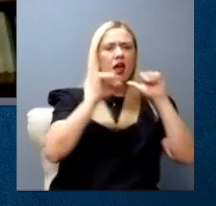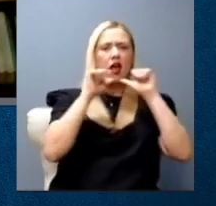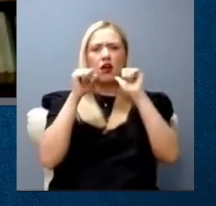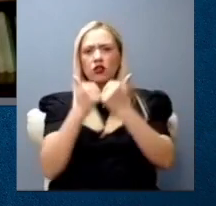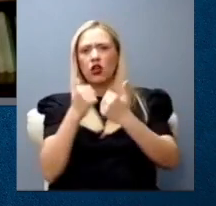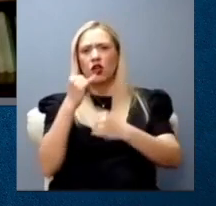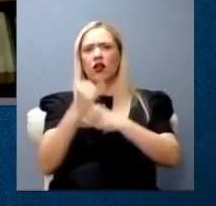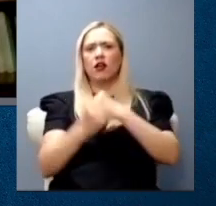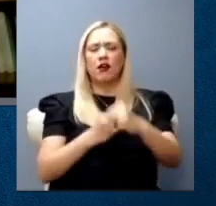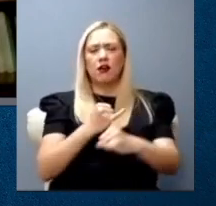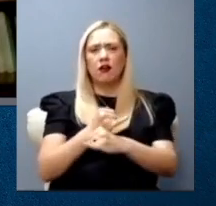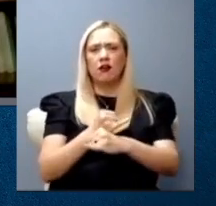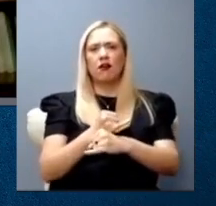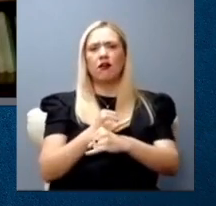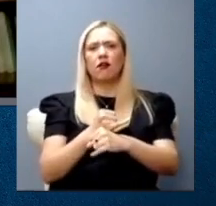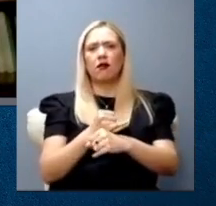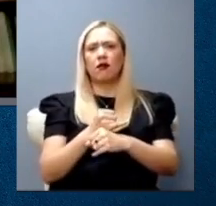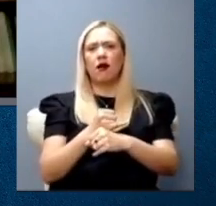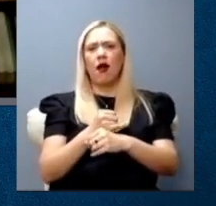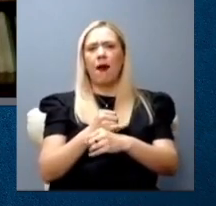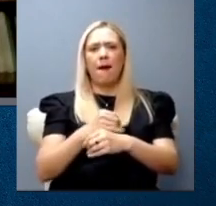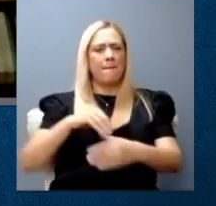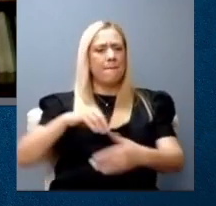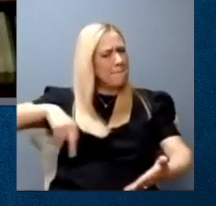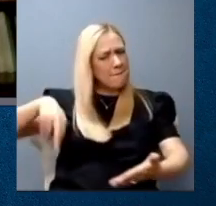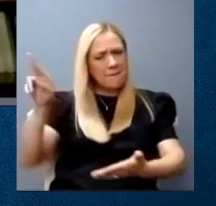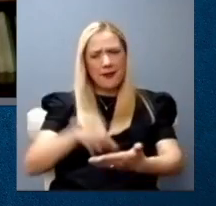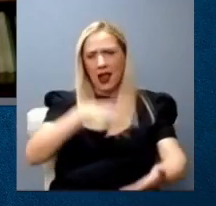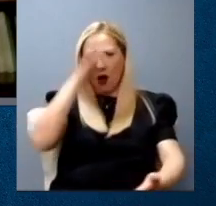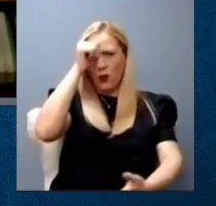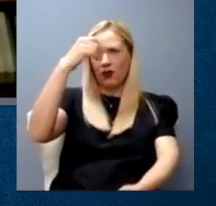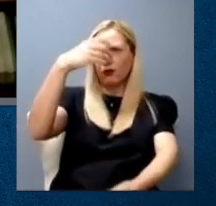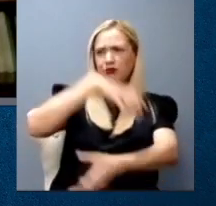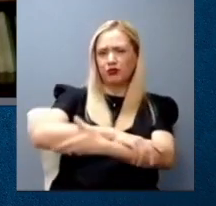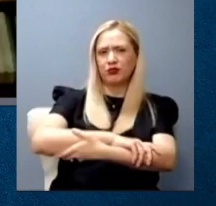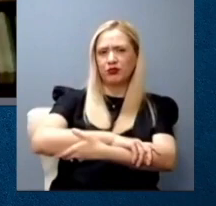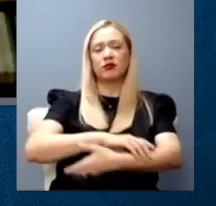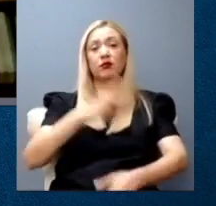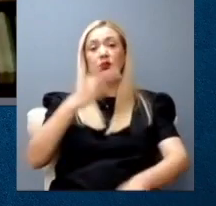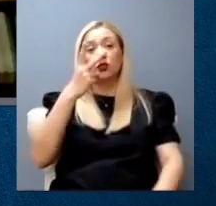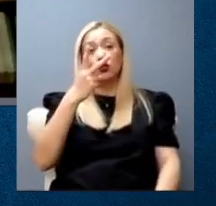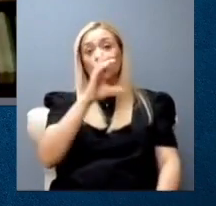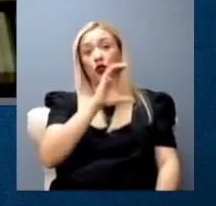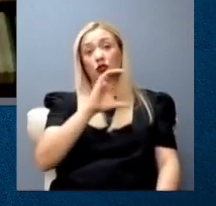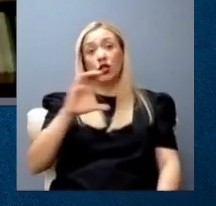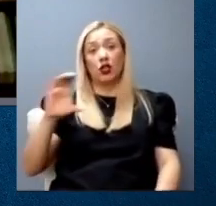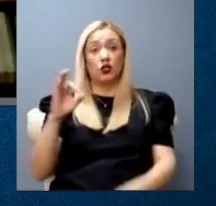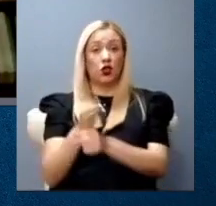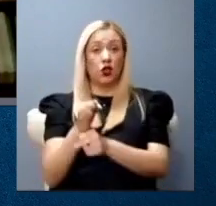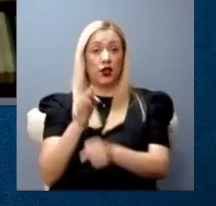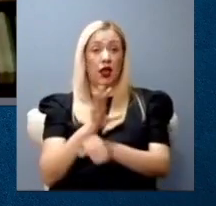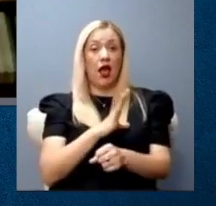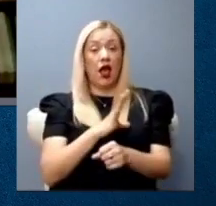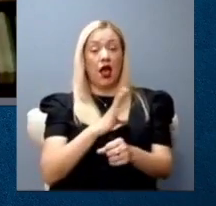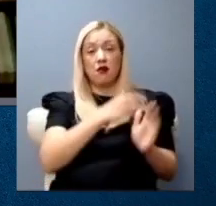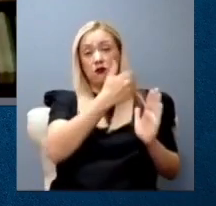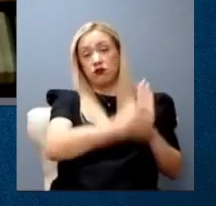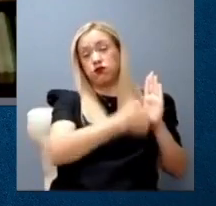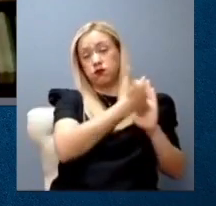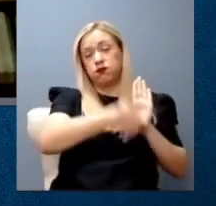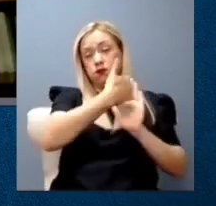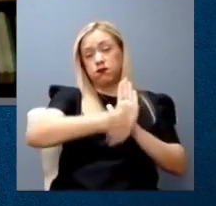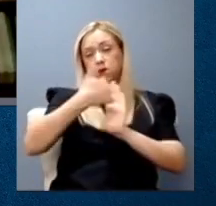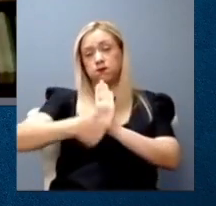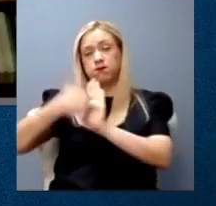número crecidísimo de tratados internacionales, más de 200 actualmente, que